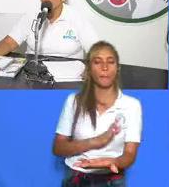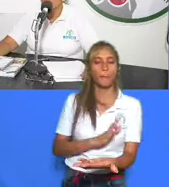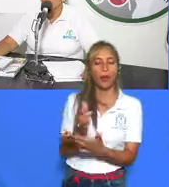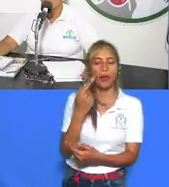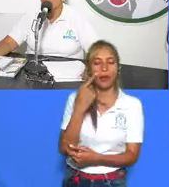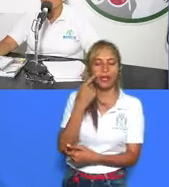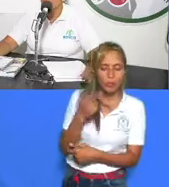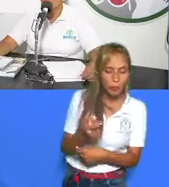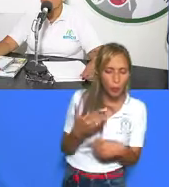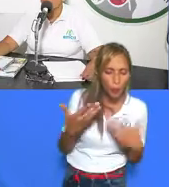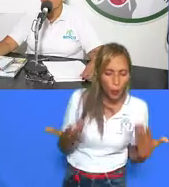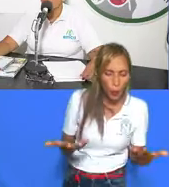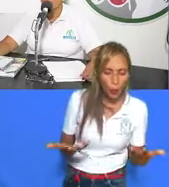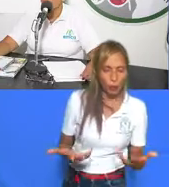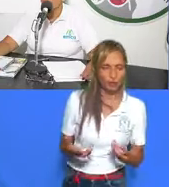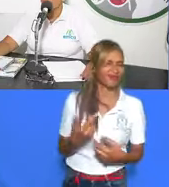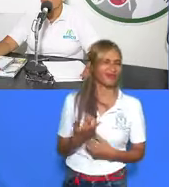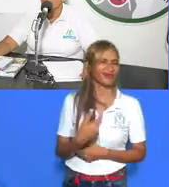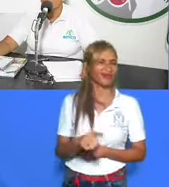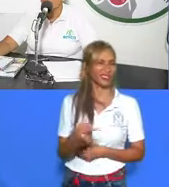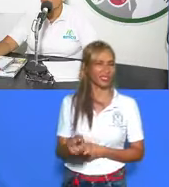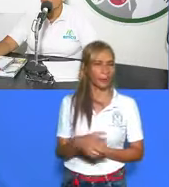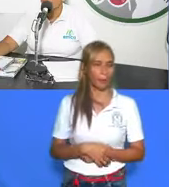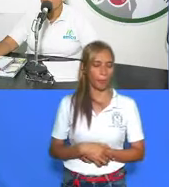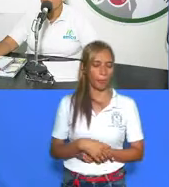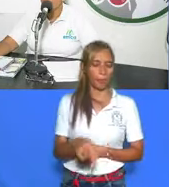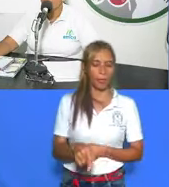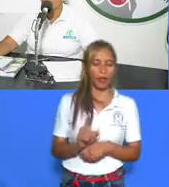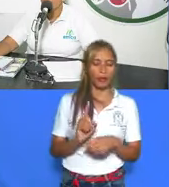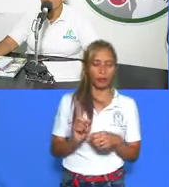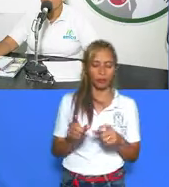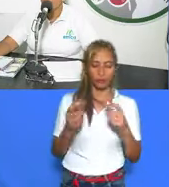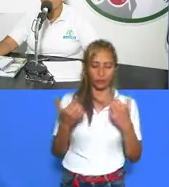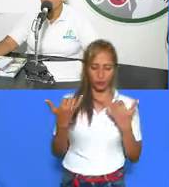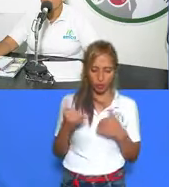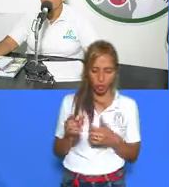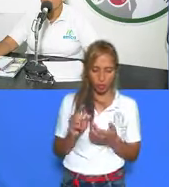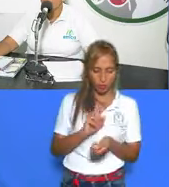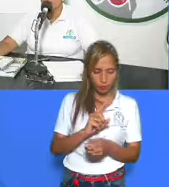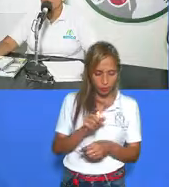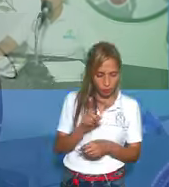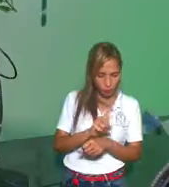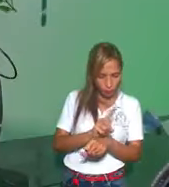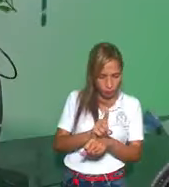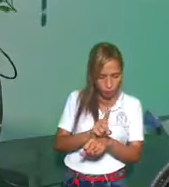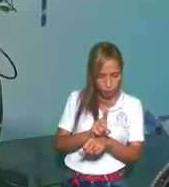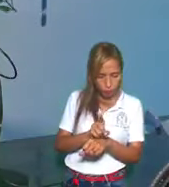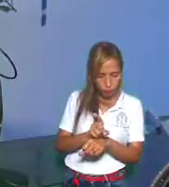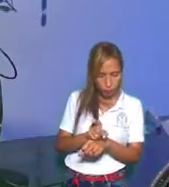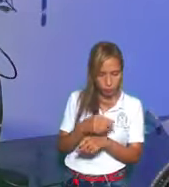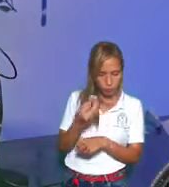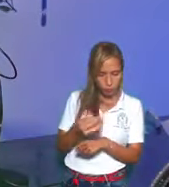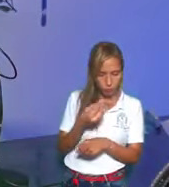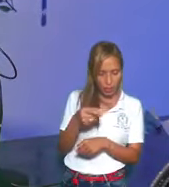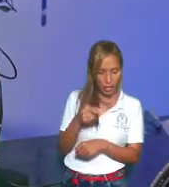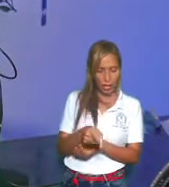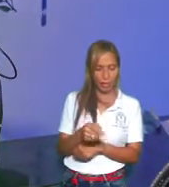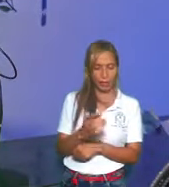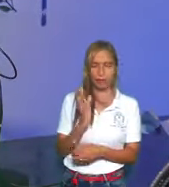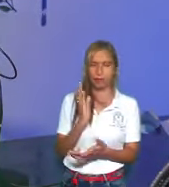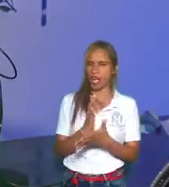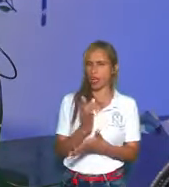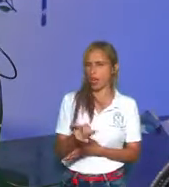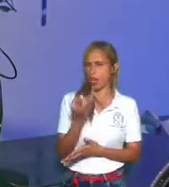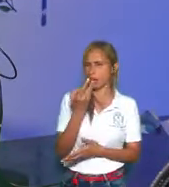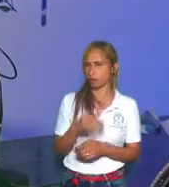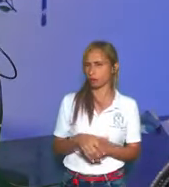¿Qué revisamos? Si es un medidor que ya le tomaron una lectura y al realizar la lectura tiene una novedad, no está